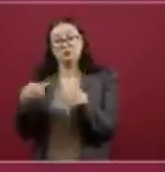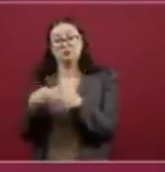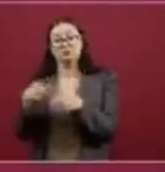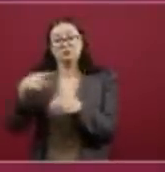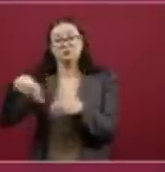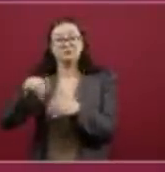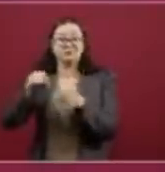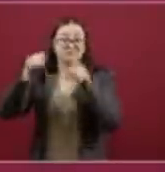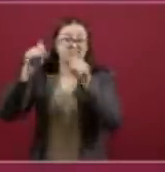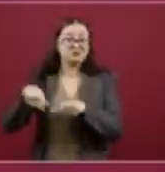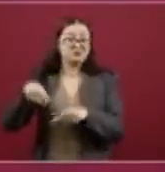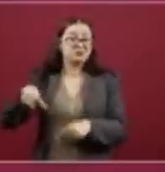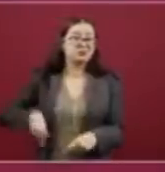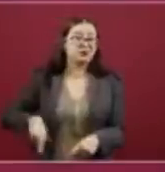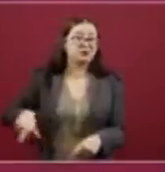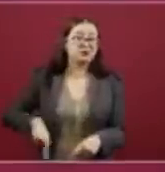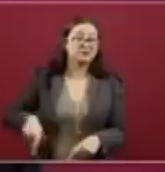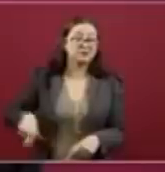representantes del Estado.